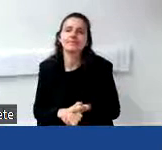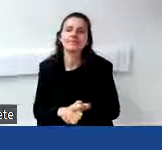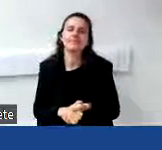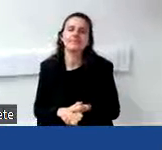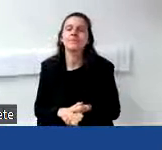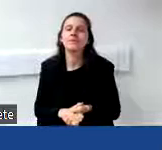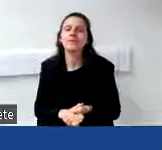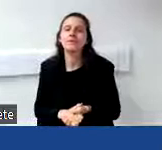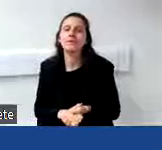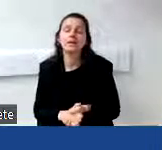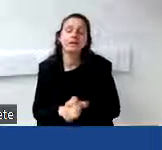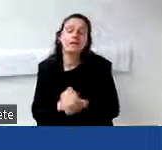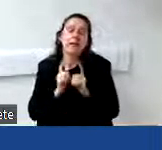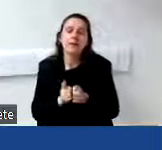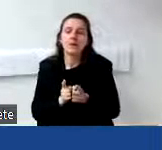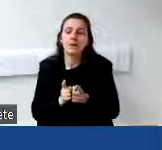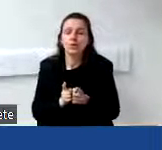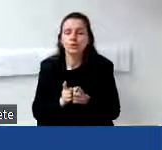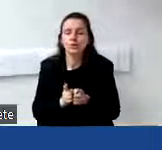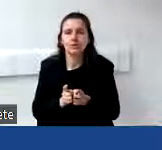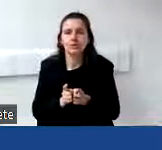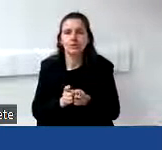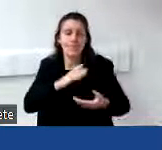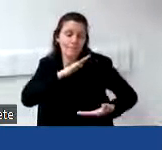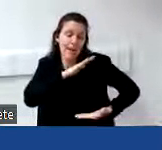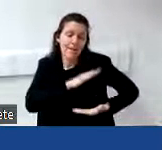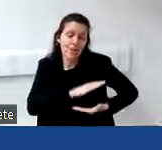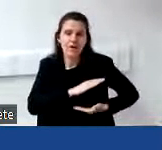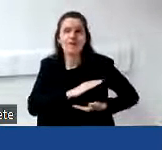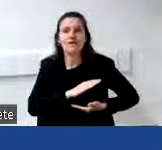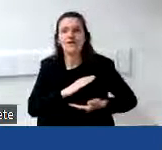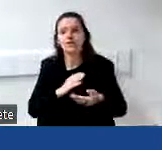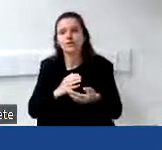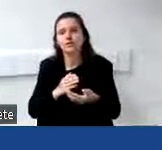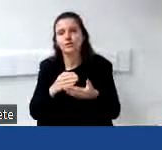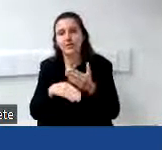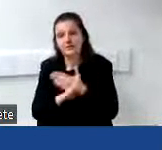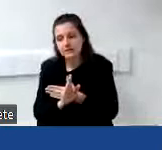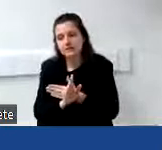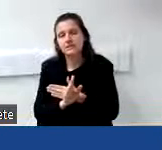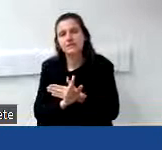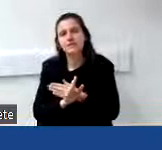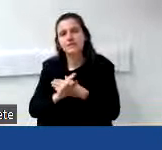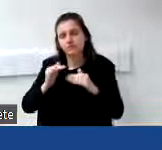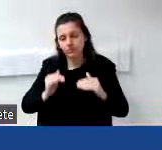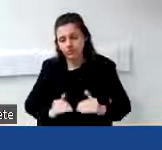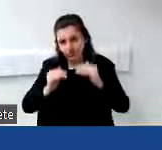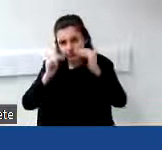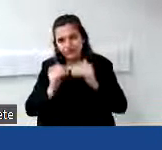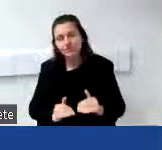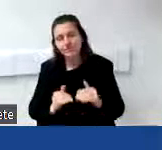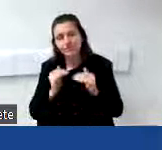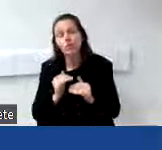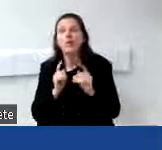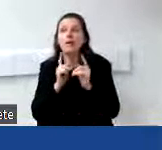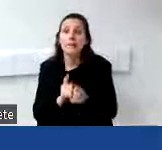importancia en eso, los mamógrafos lo mismo, mamógrafos accesibles, que se regulen en altura, lo de la balanza adaptada